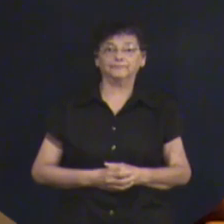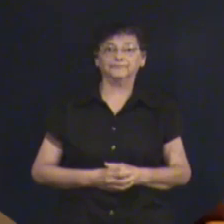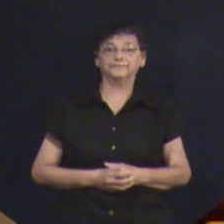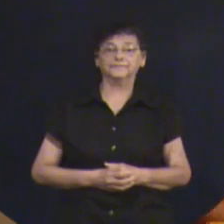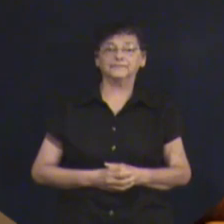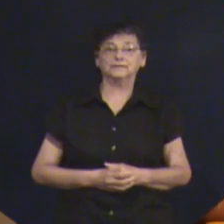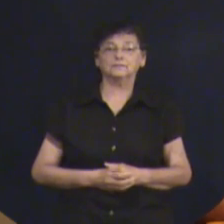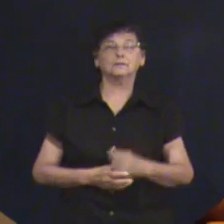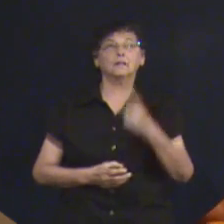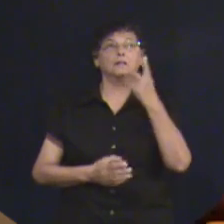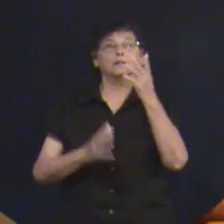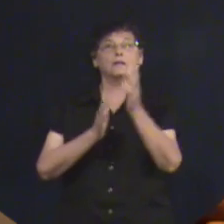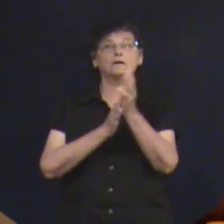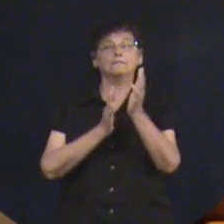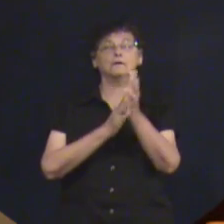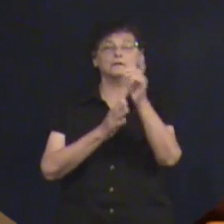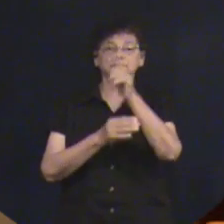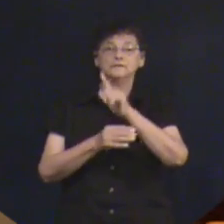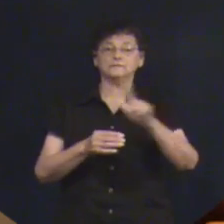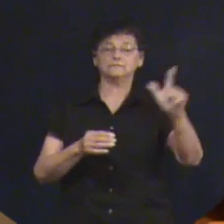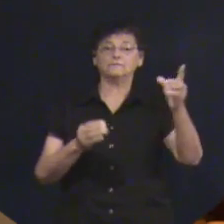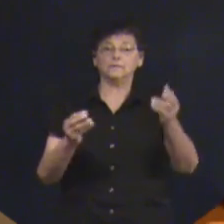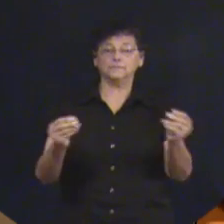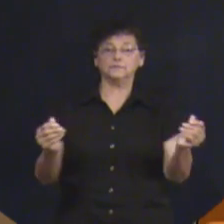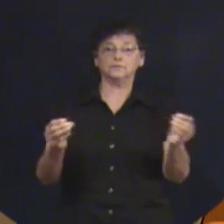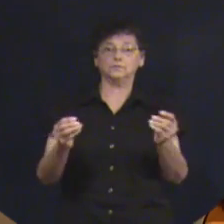Aclama al Señor de la tierra,